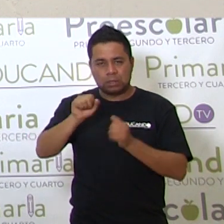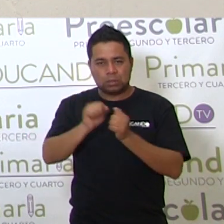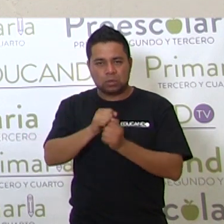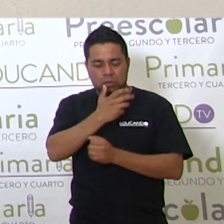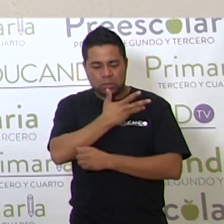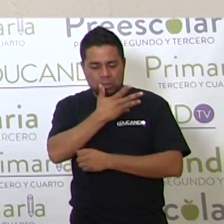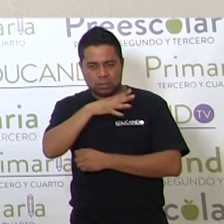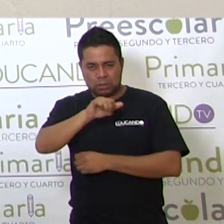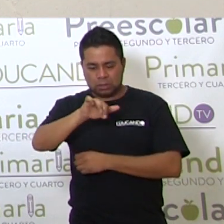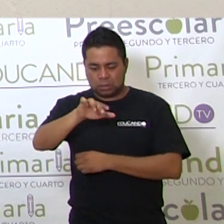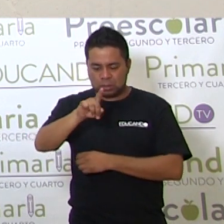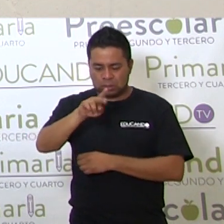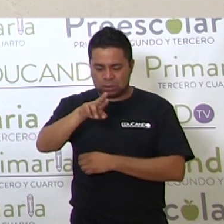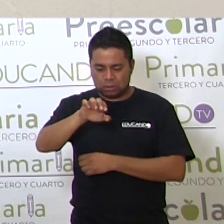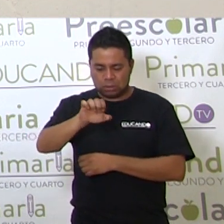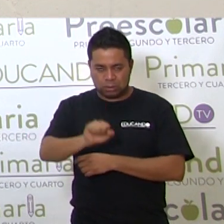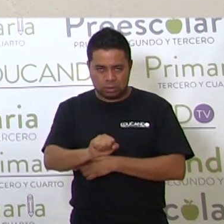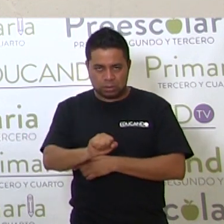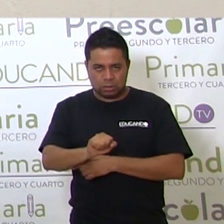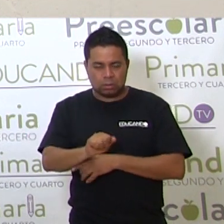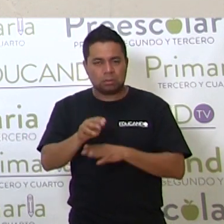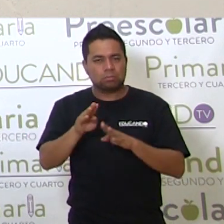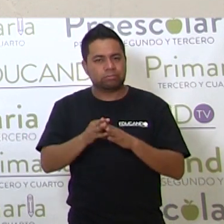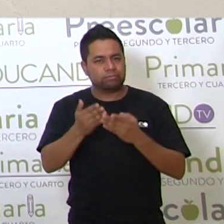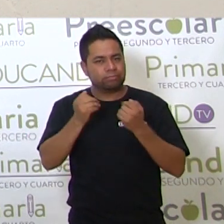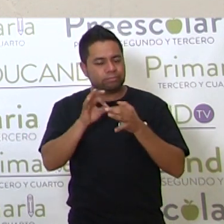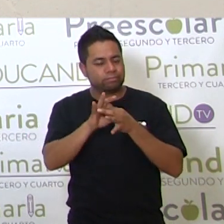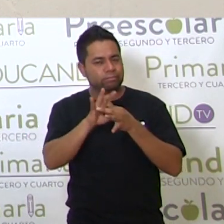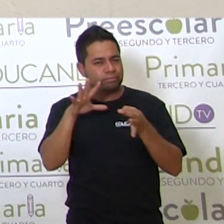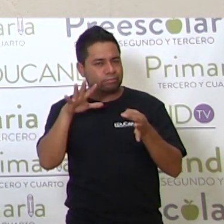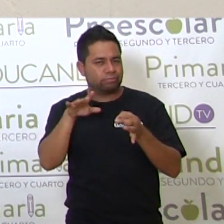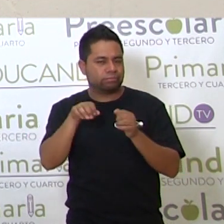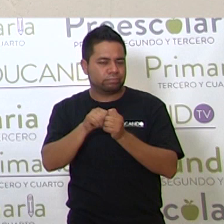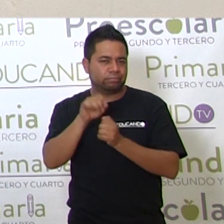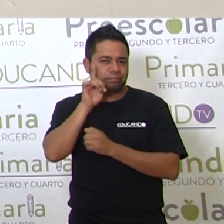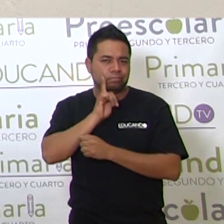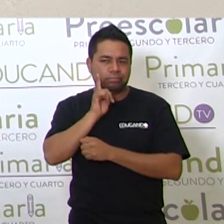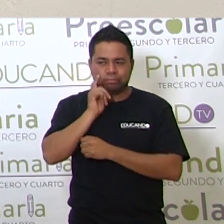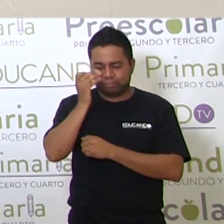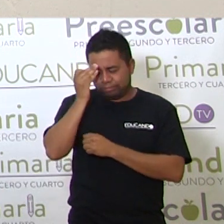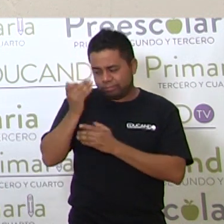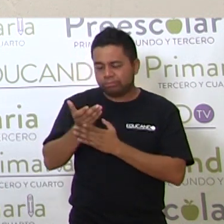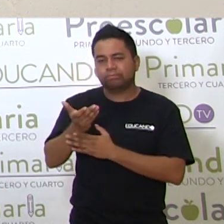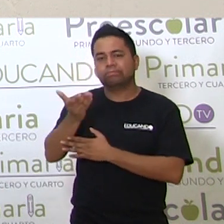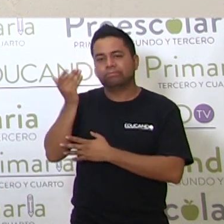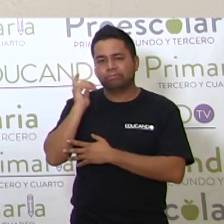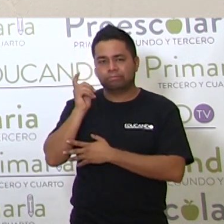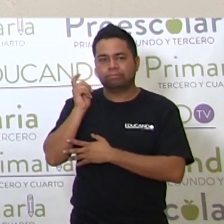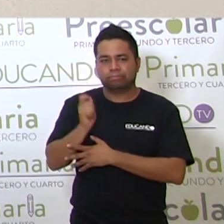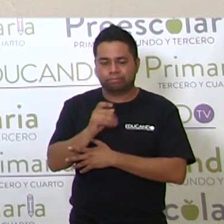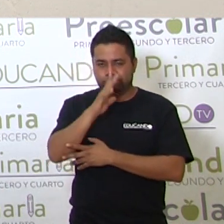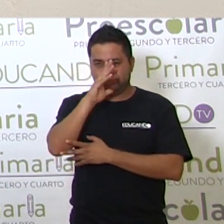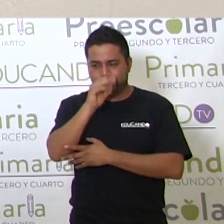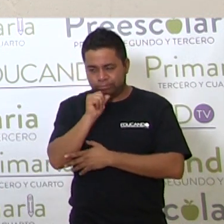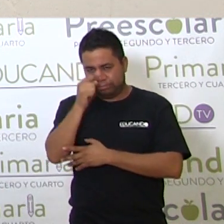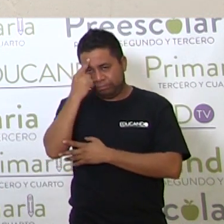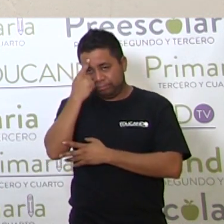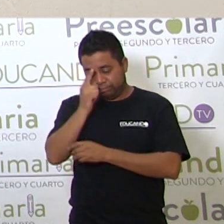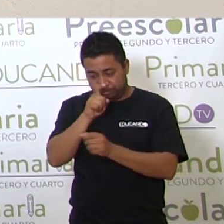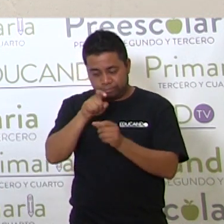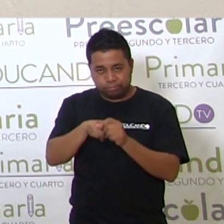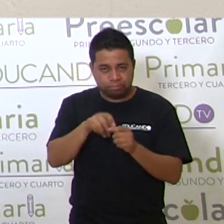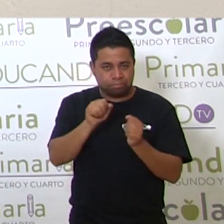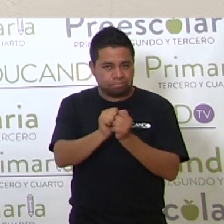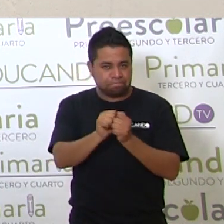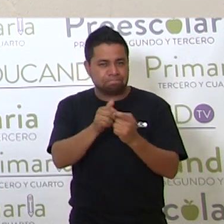y la progresiva desvinculación de la mujer a un tiempo de su papel de subordinación